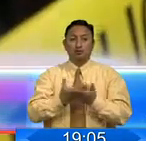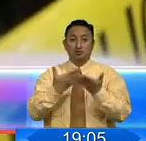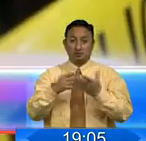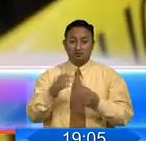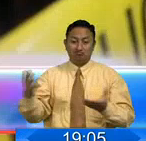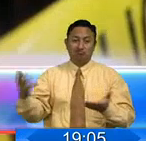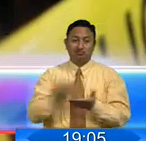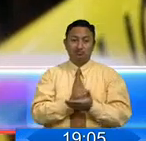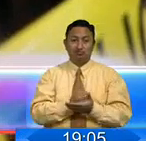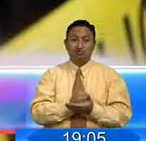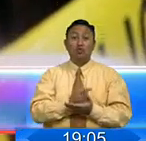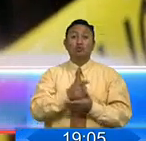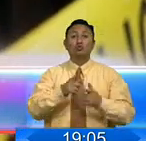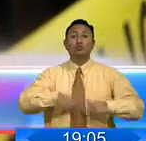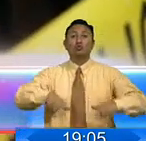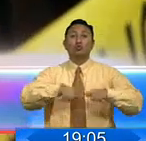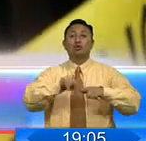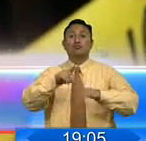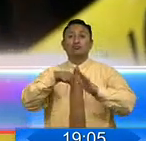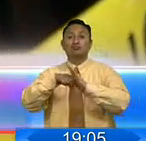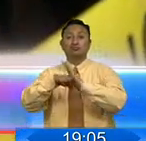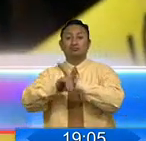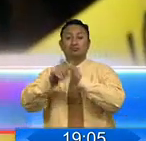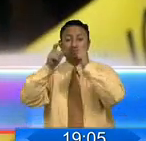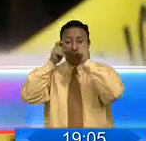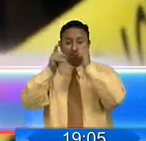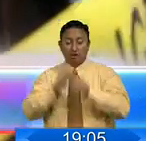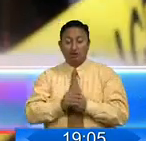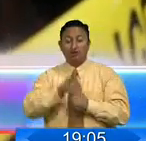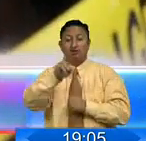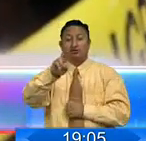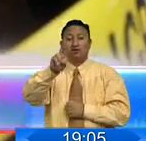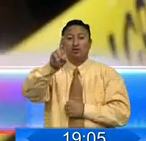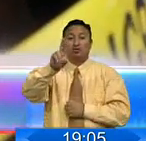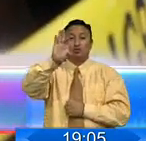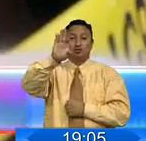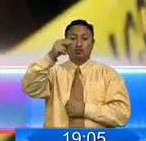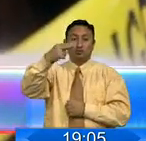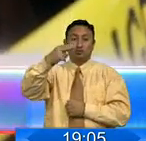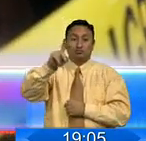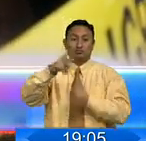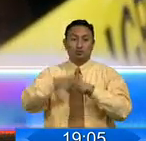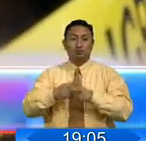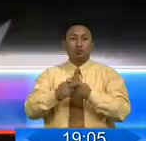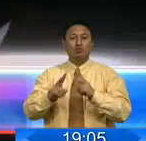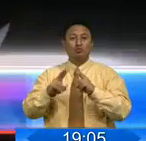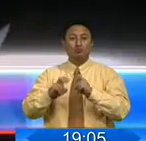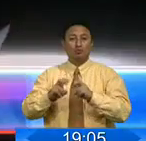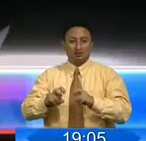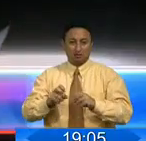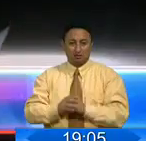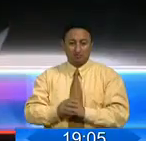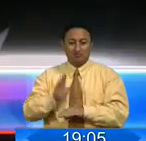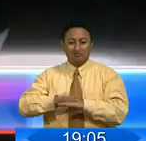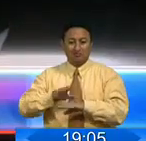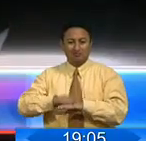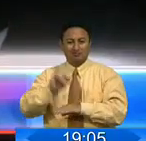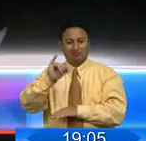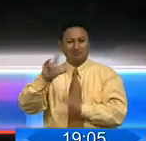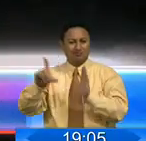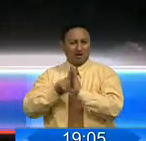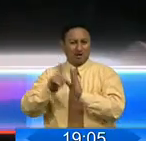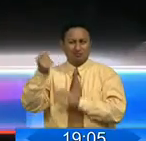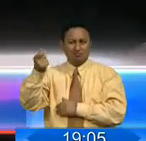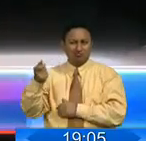incautadas en uno de los allanamientos cumplidos por la fiscal ruda moroso quien inició la investigación por los supuestos aportes irregulares